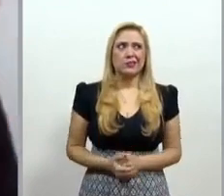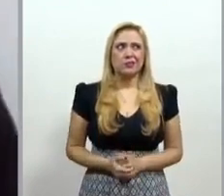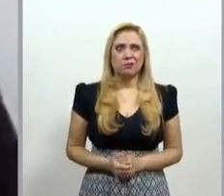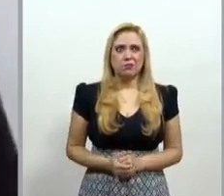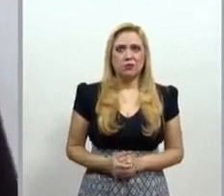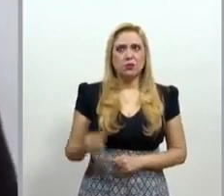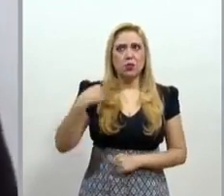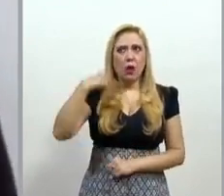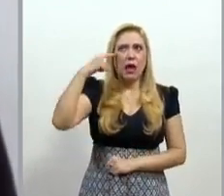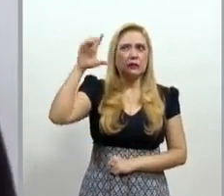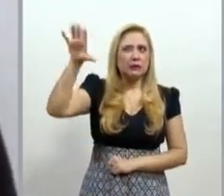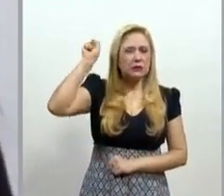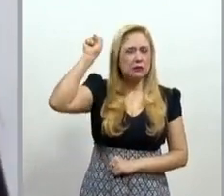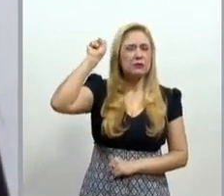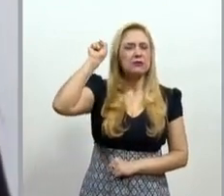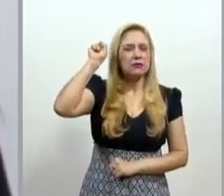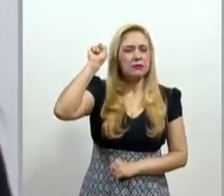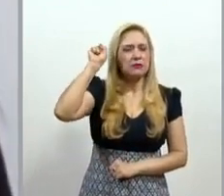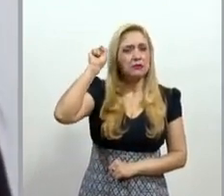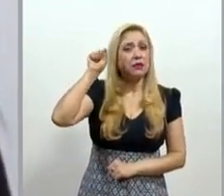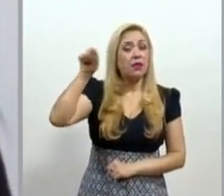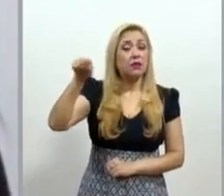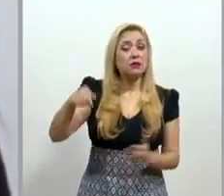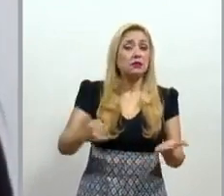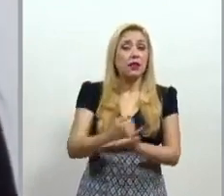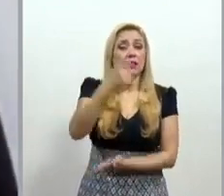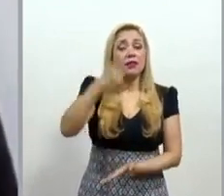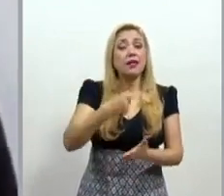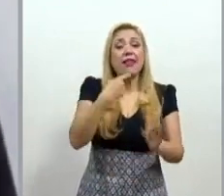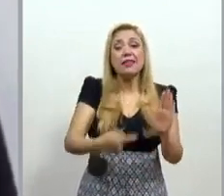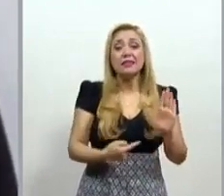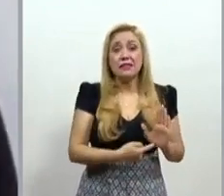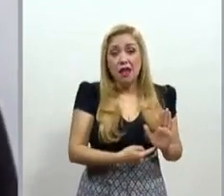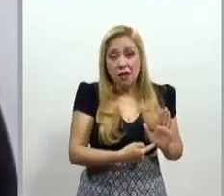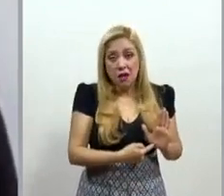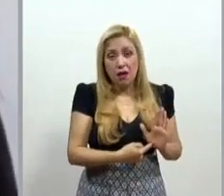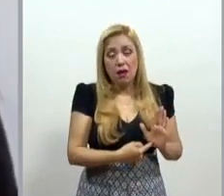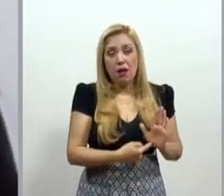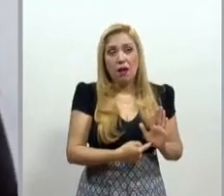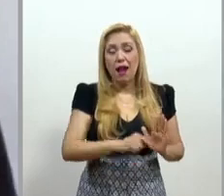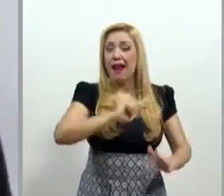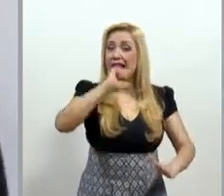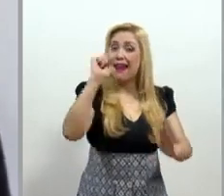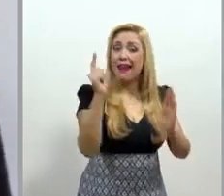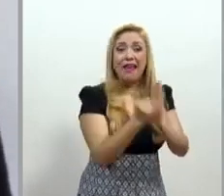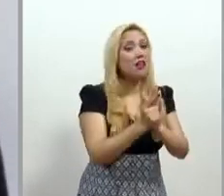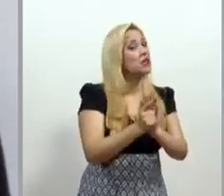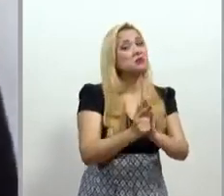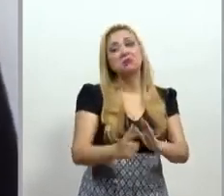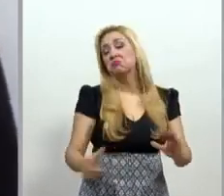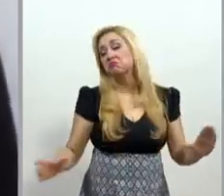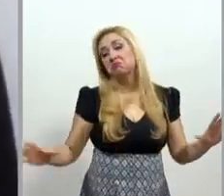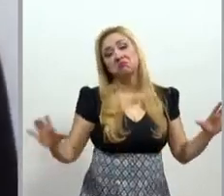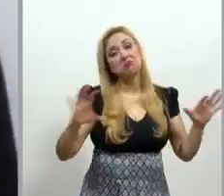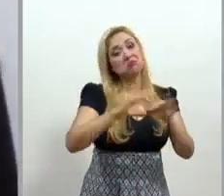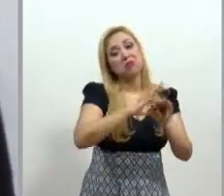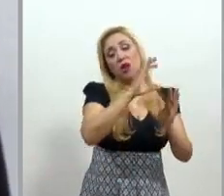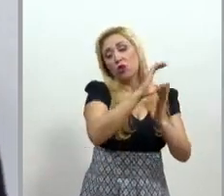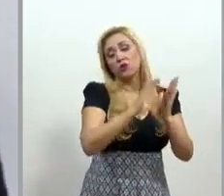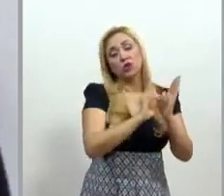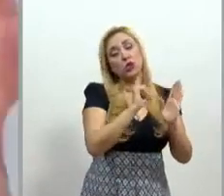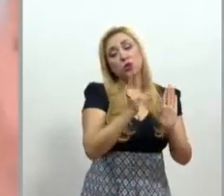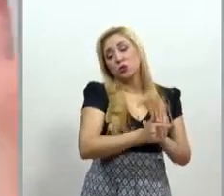a colación en este momento es que la sentencia dice que la ley es inconstitucional,